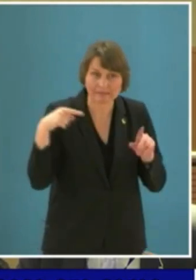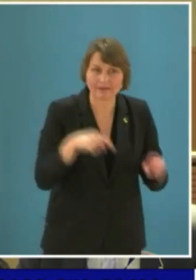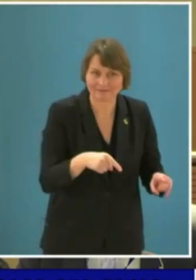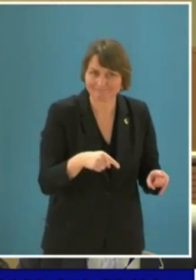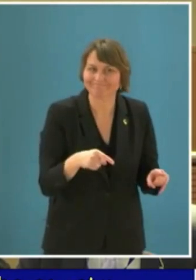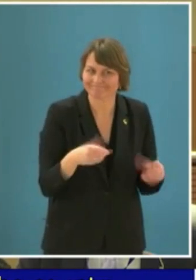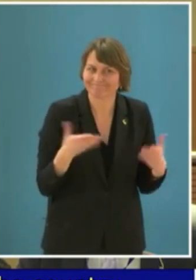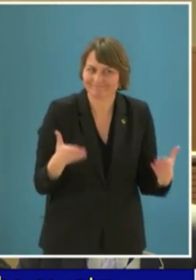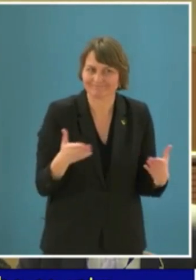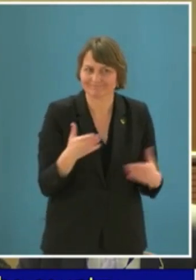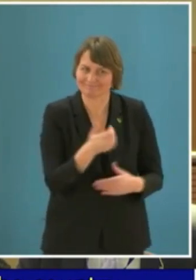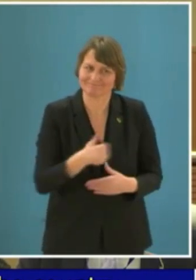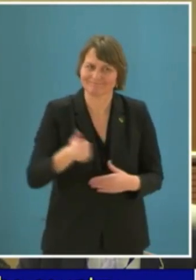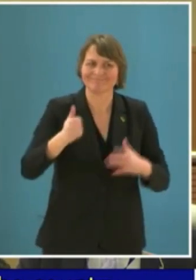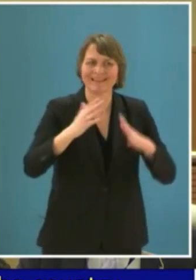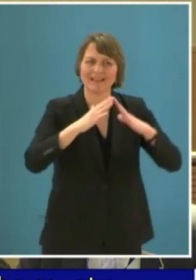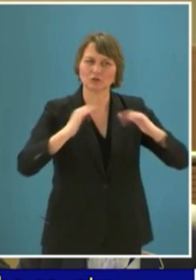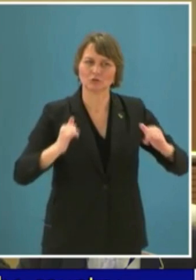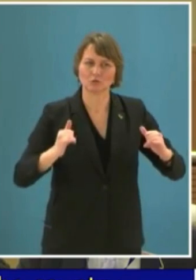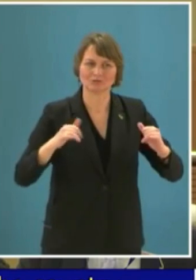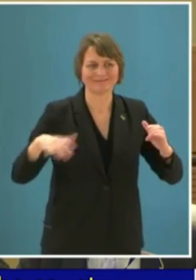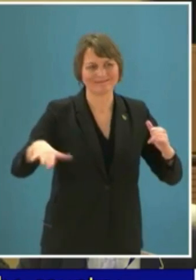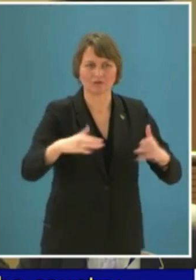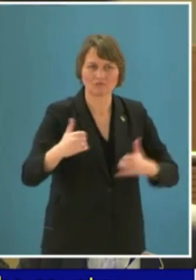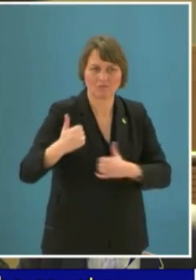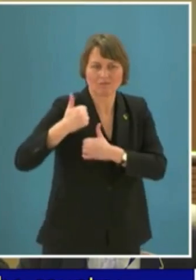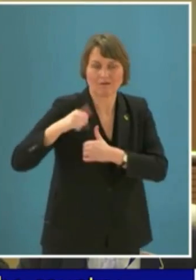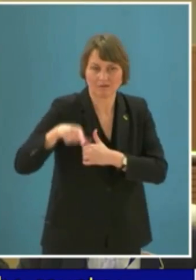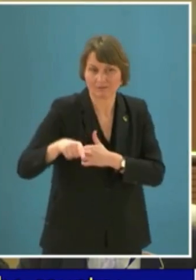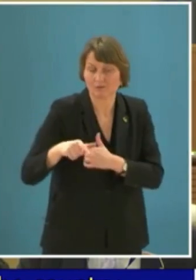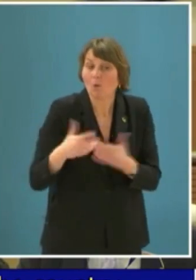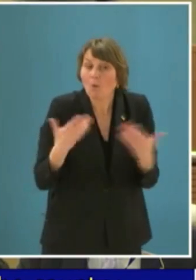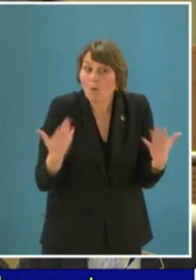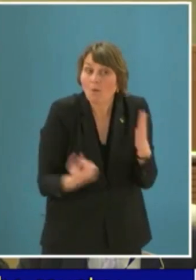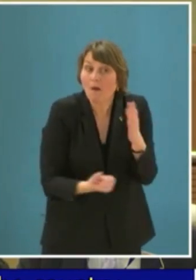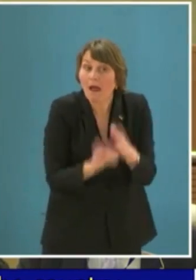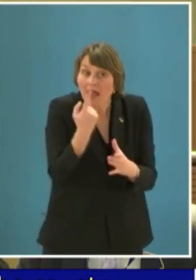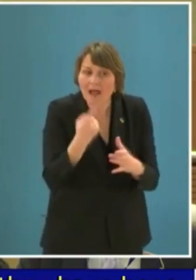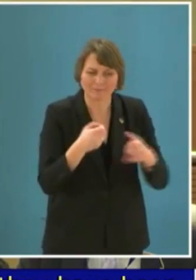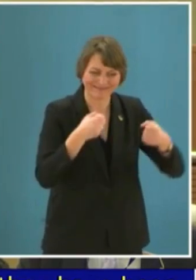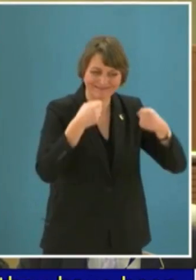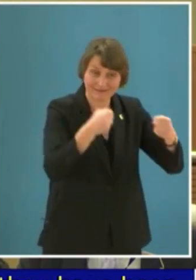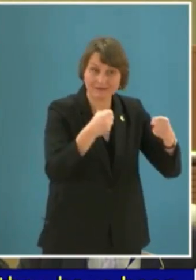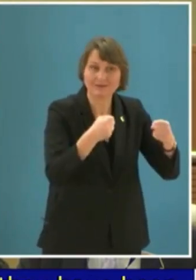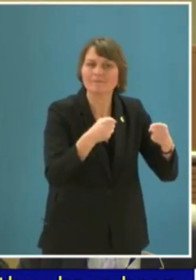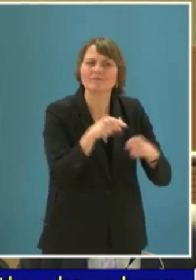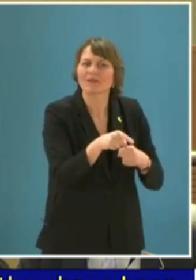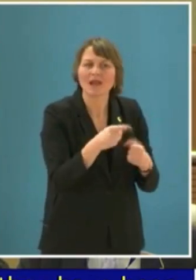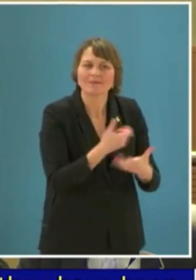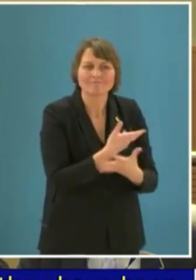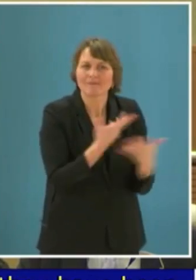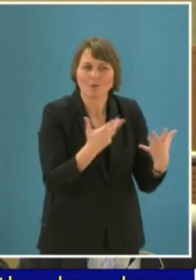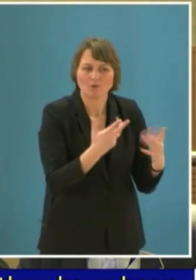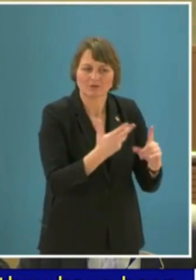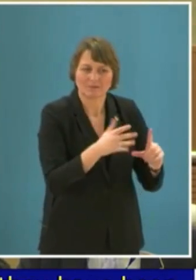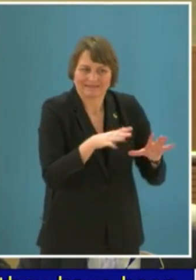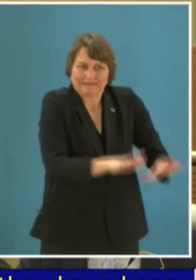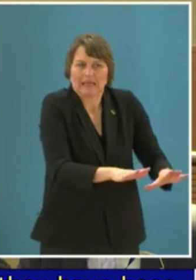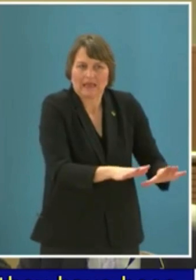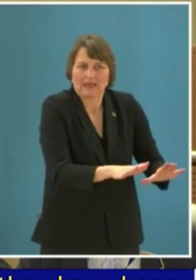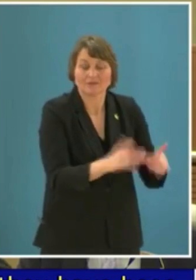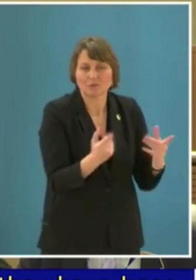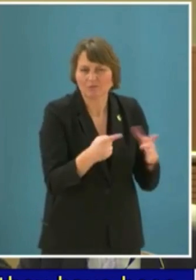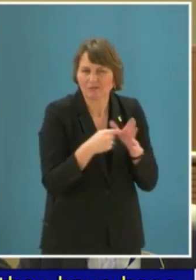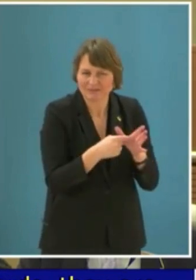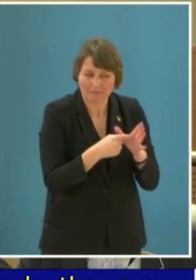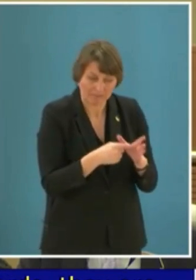centros penitenciarios, como Eric y Verónica Razo Casales, quienes después de haber sido víctimas de tortura y tortura sexual llevan 9 años